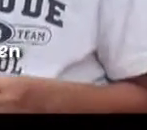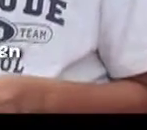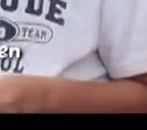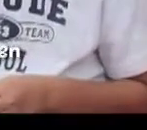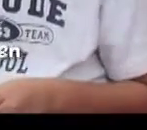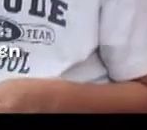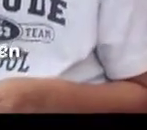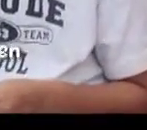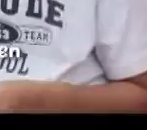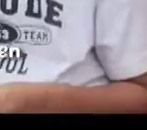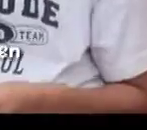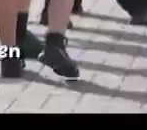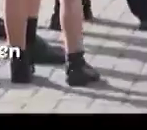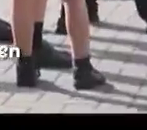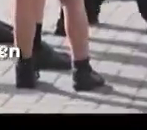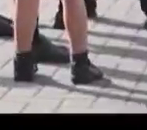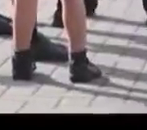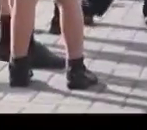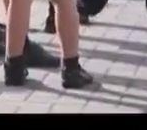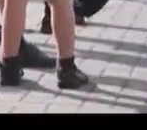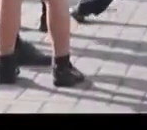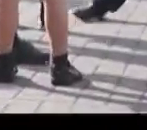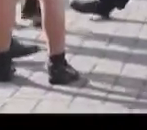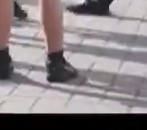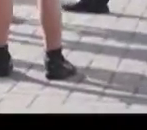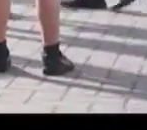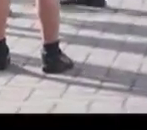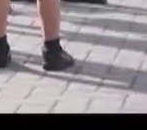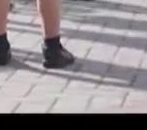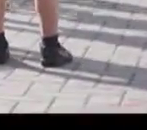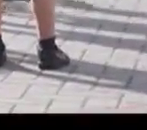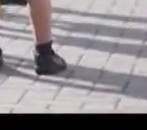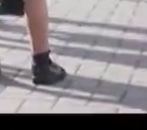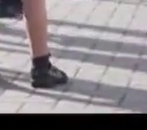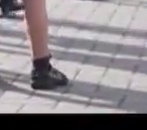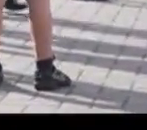pueden caminar sin bastones, como yo.